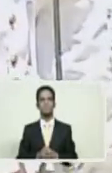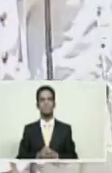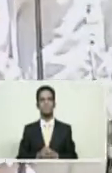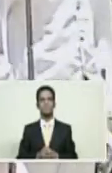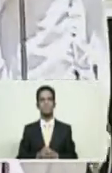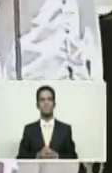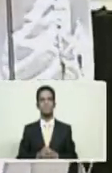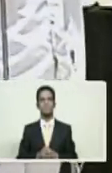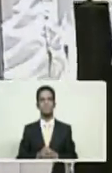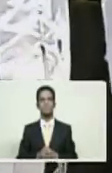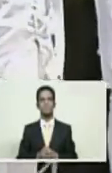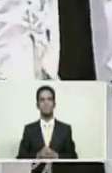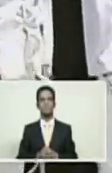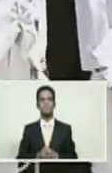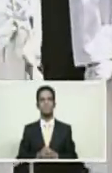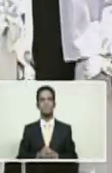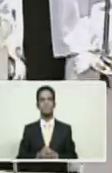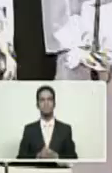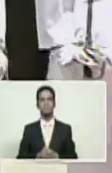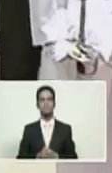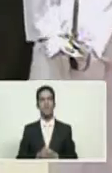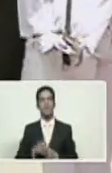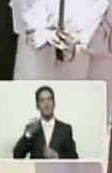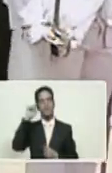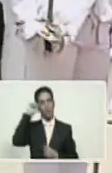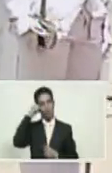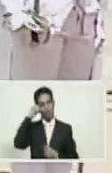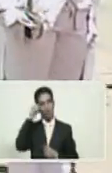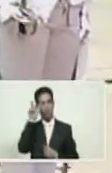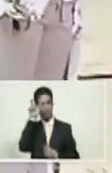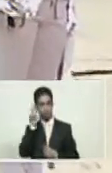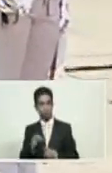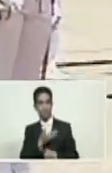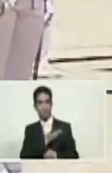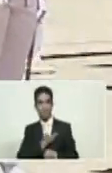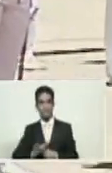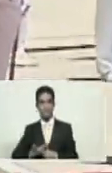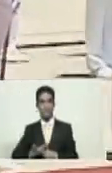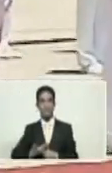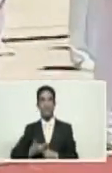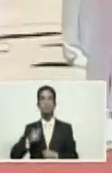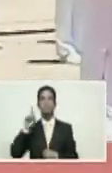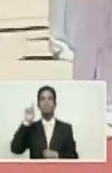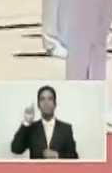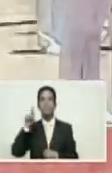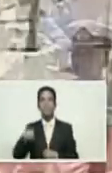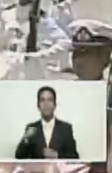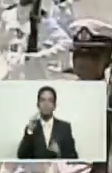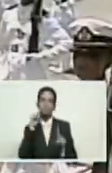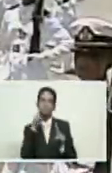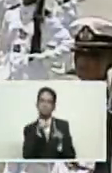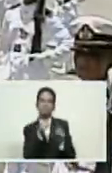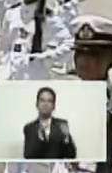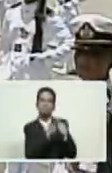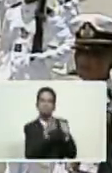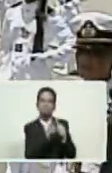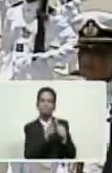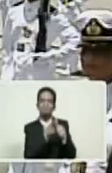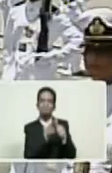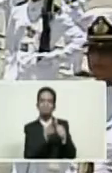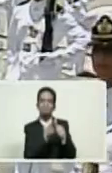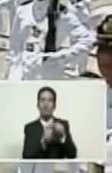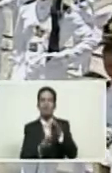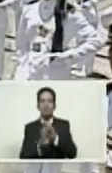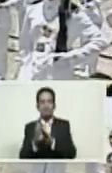El ciudadano capitán de corbeta, la máxima autoridad del país, también ha tomado como prioridad el fortalecimiento